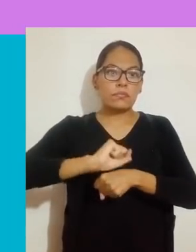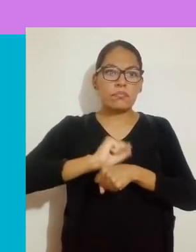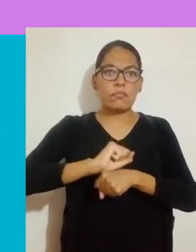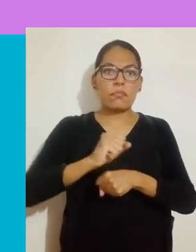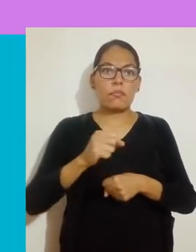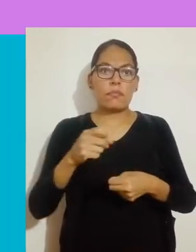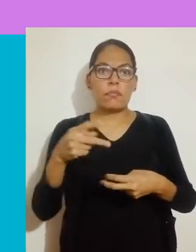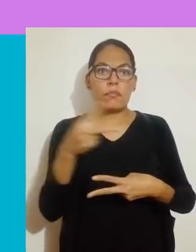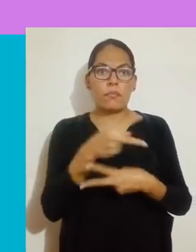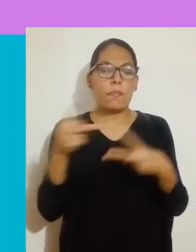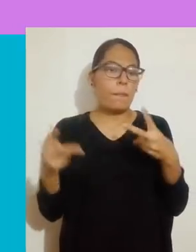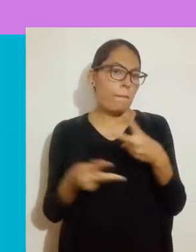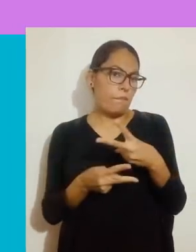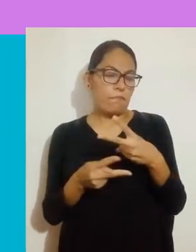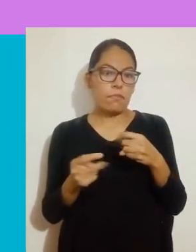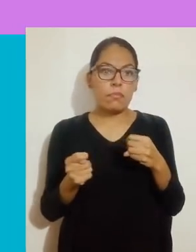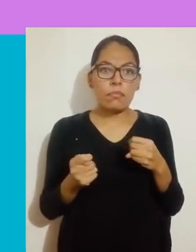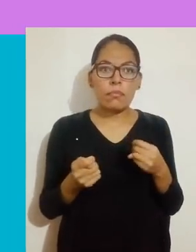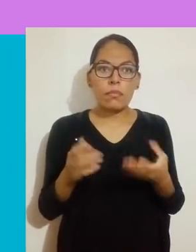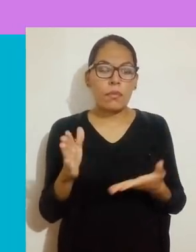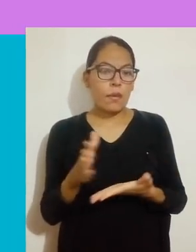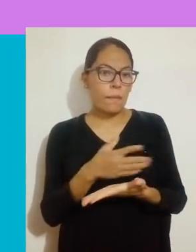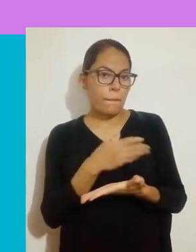de casa.